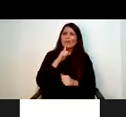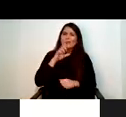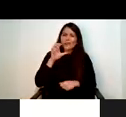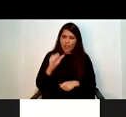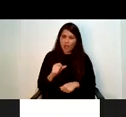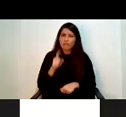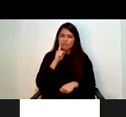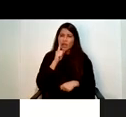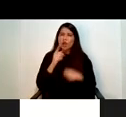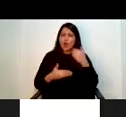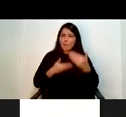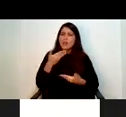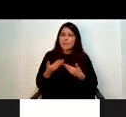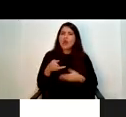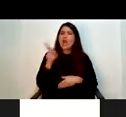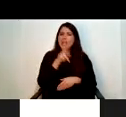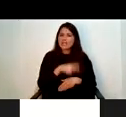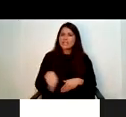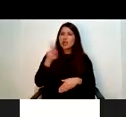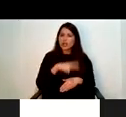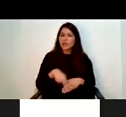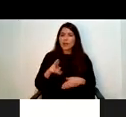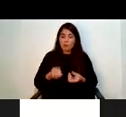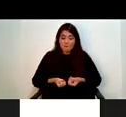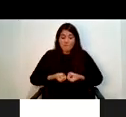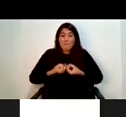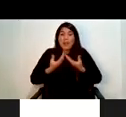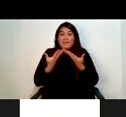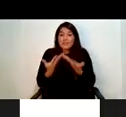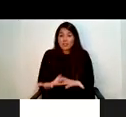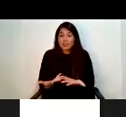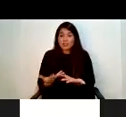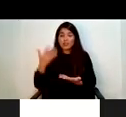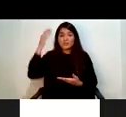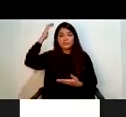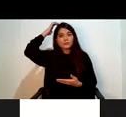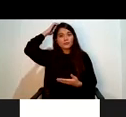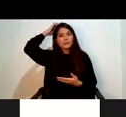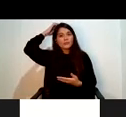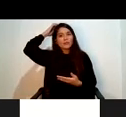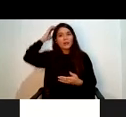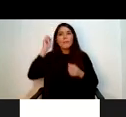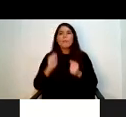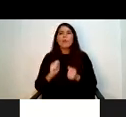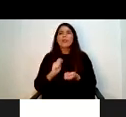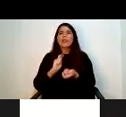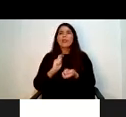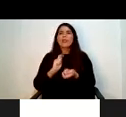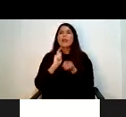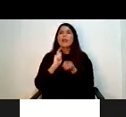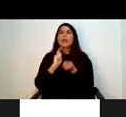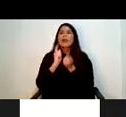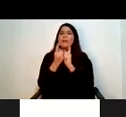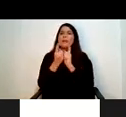comportamientos estereotipados. Las manifestaciones de un comportamiento estereotipado pueden variar muchísimo.